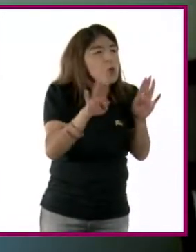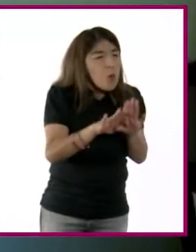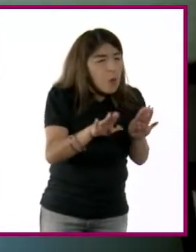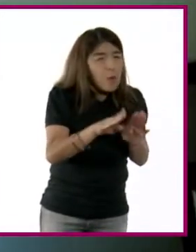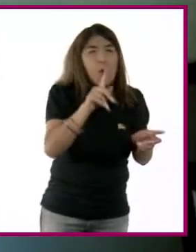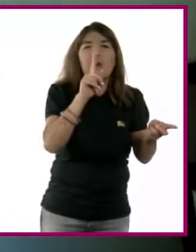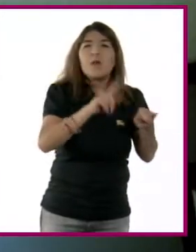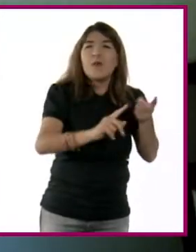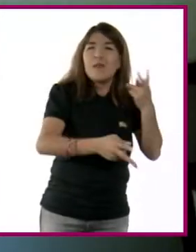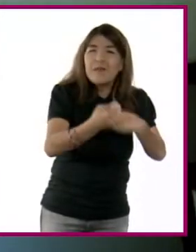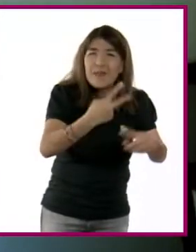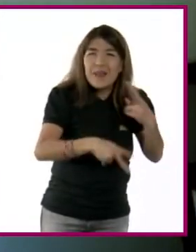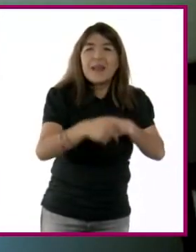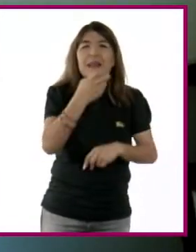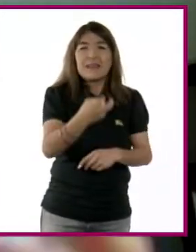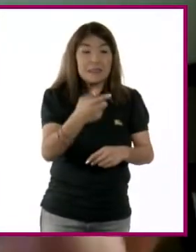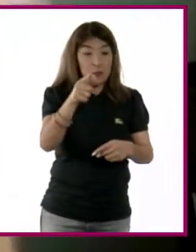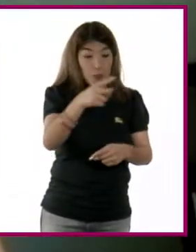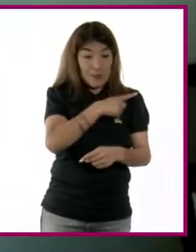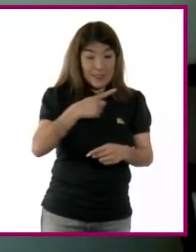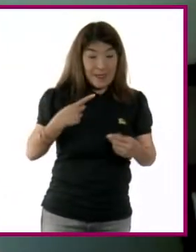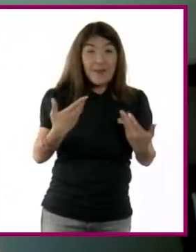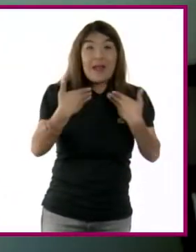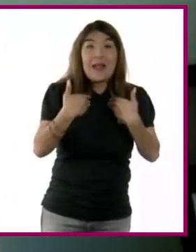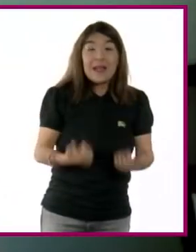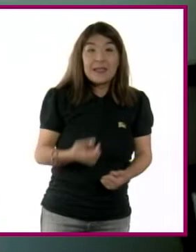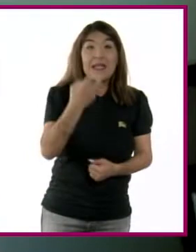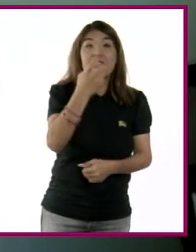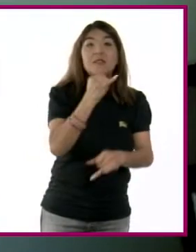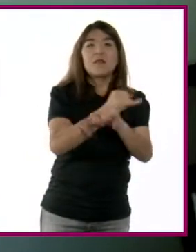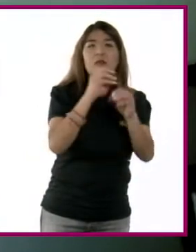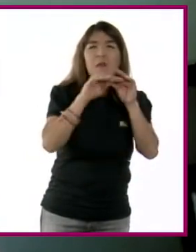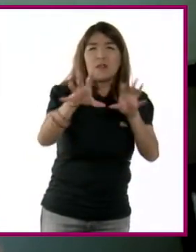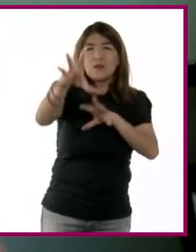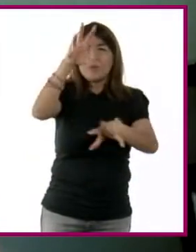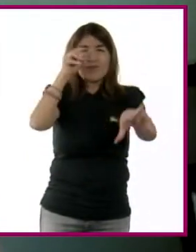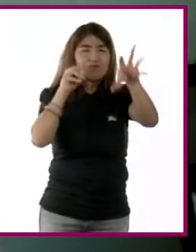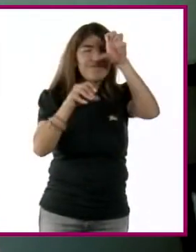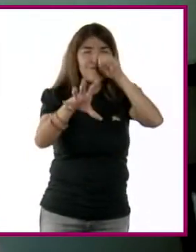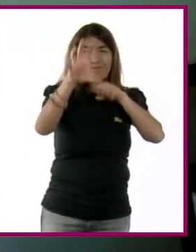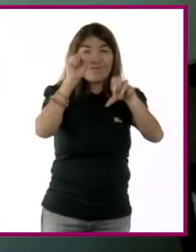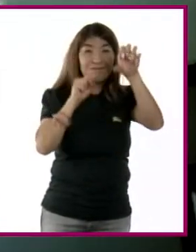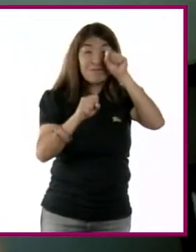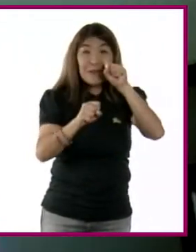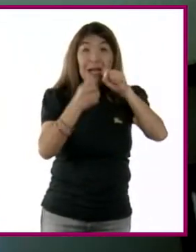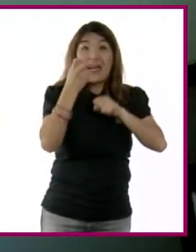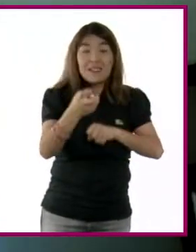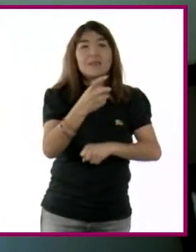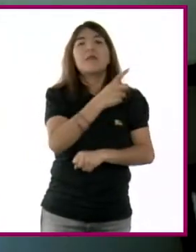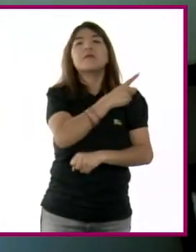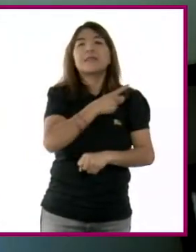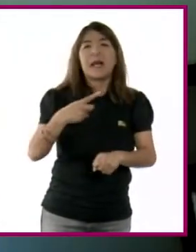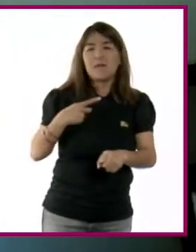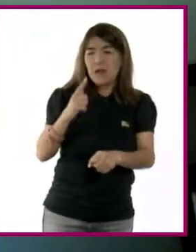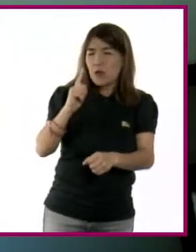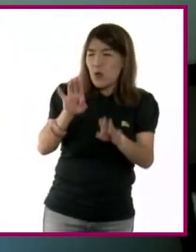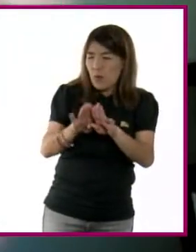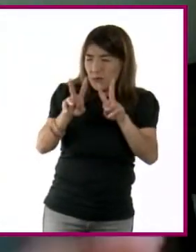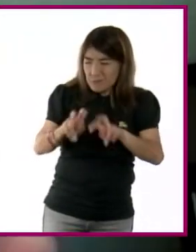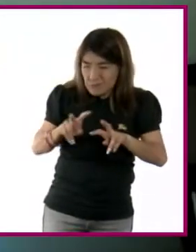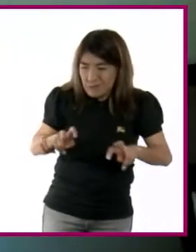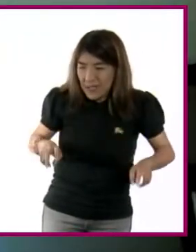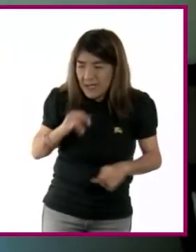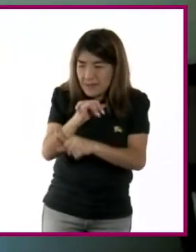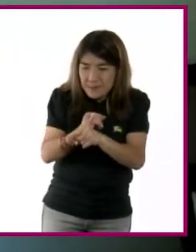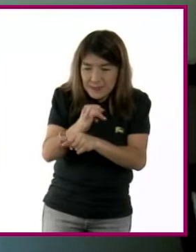percibimos y todo lo que vemos y todo lo que tratamos de entender, toda la información que recibimos, en la medida en la que tengamos más herramientas y modelos